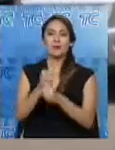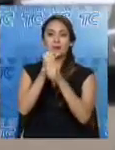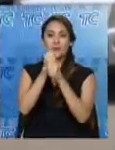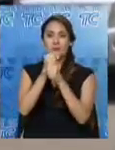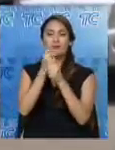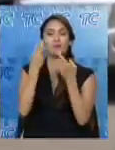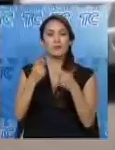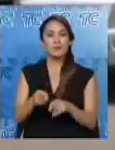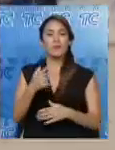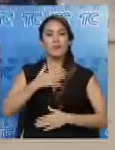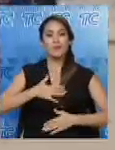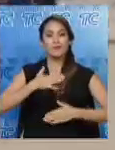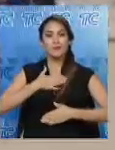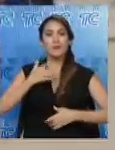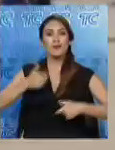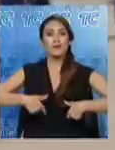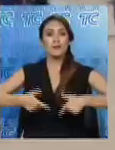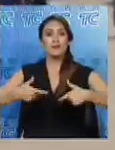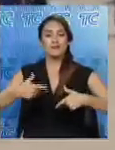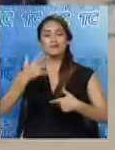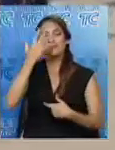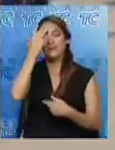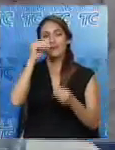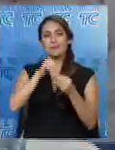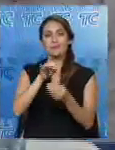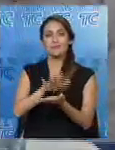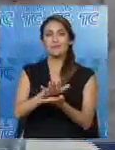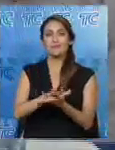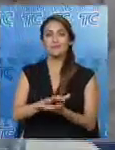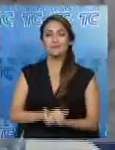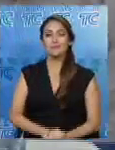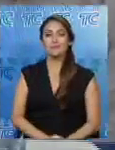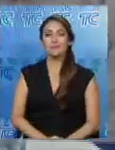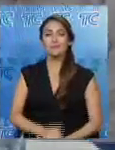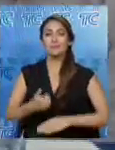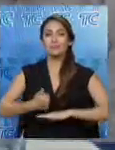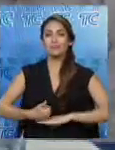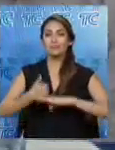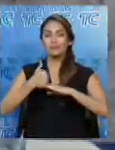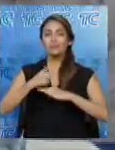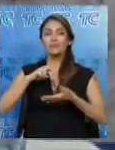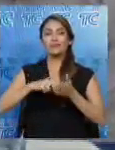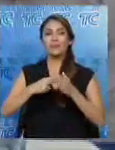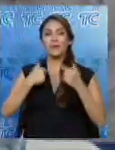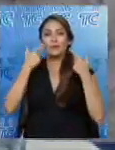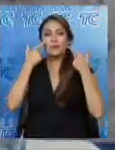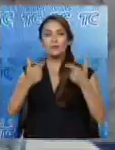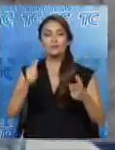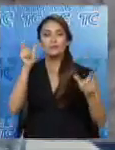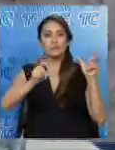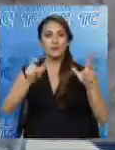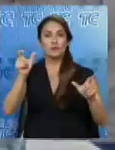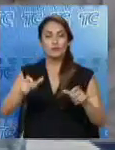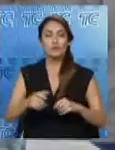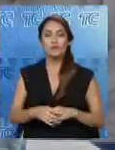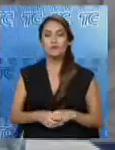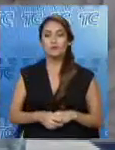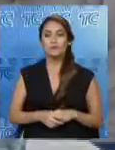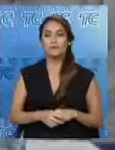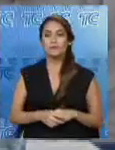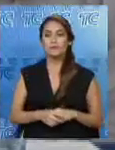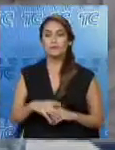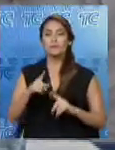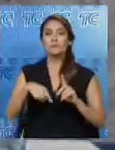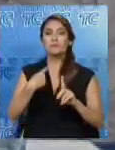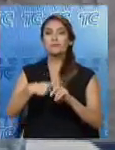tomado para disfrutar de un feriado de una manera tranquila. Las autoridades están para cuidar su seguridad, su bienestar, para aportar